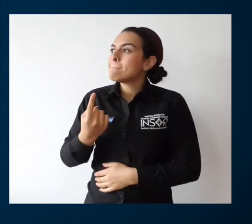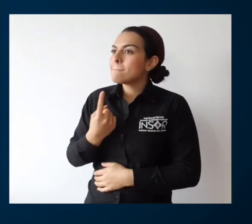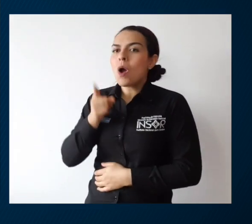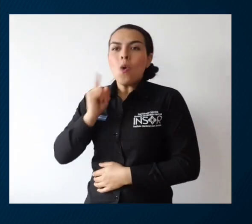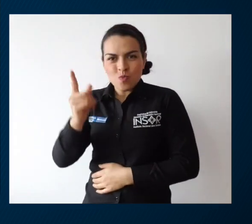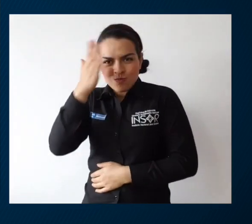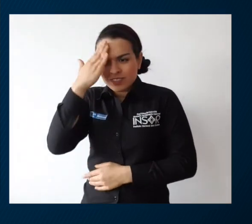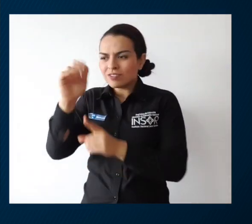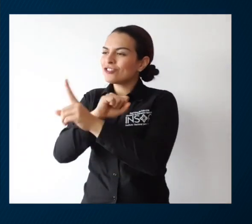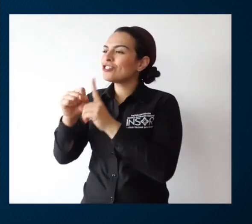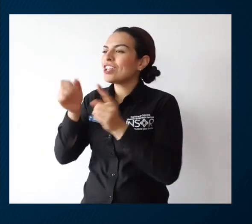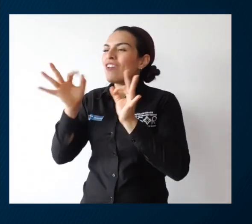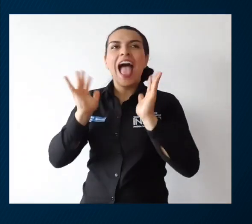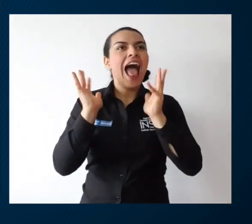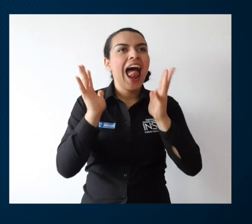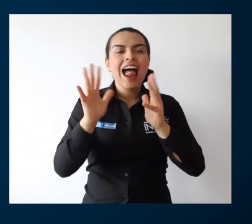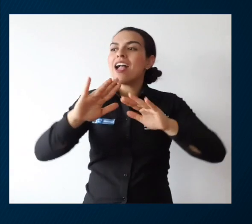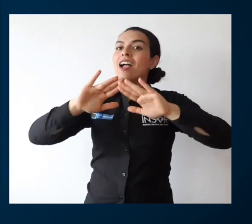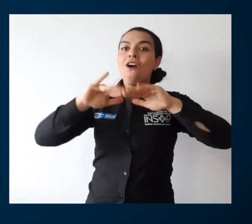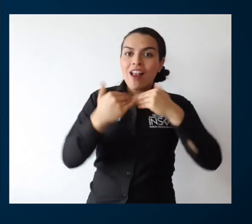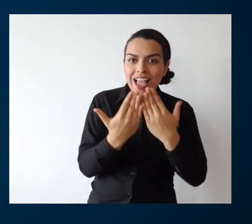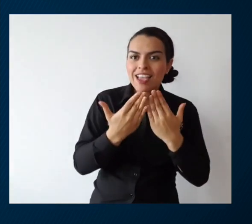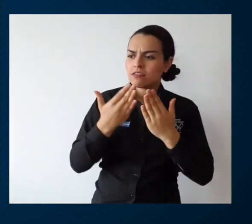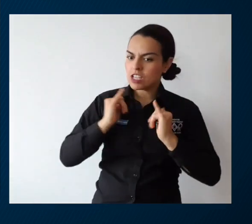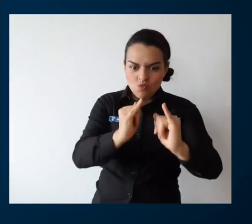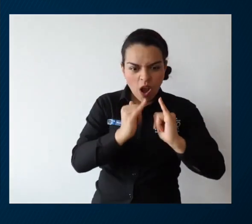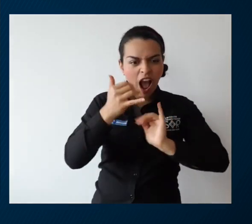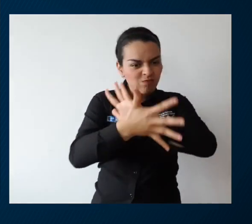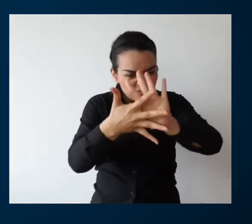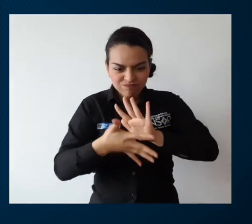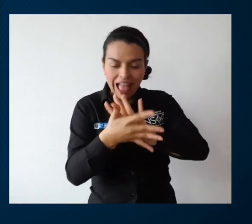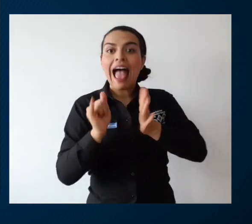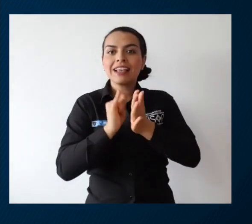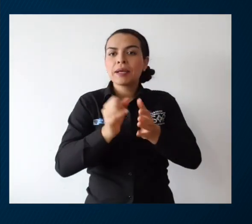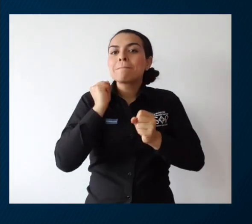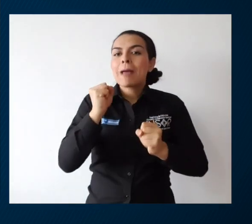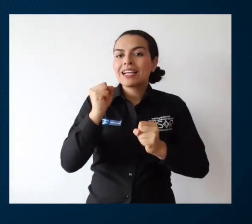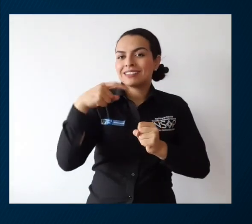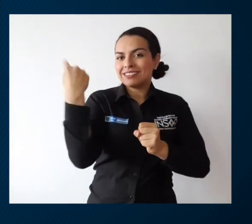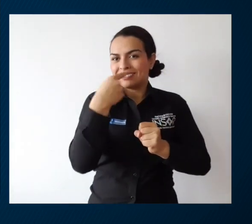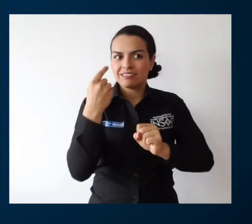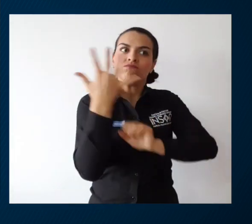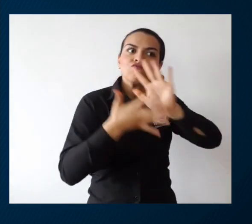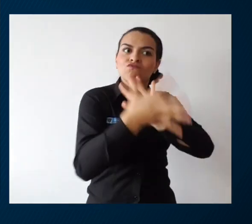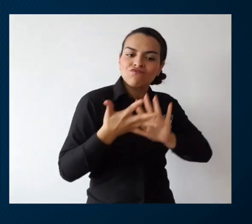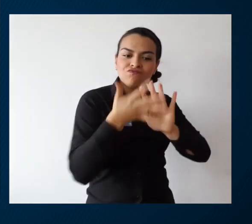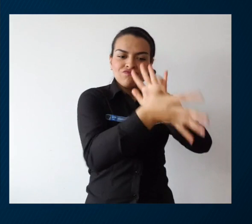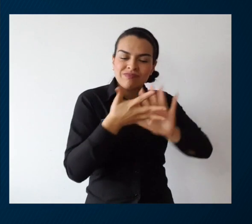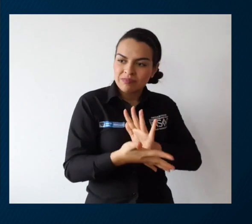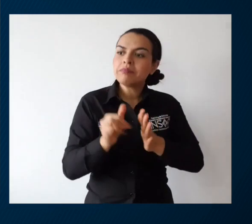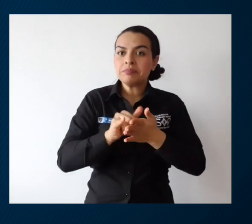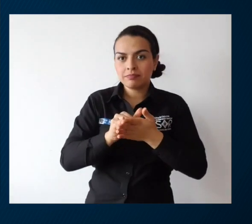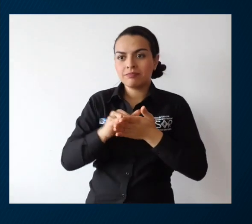está muy ligado al colegio y a sus compañeros que también hablan su lengua. Muchas veces uno ve la comunidad sorda y uno se pregunta, ¿es tan unida,